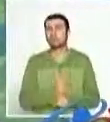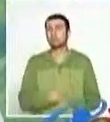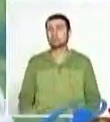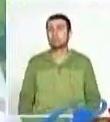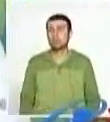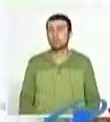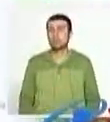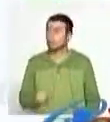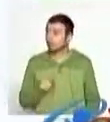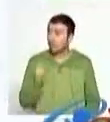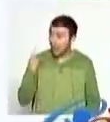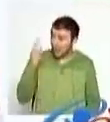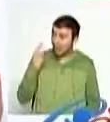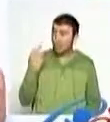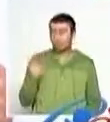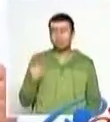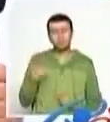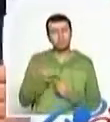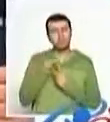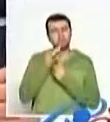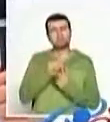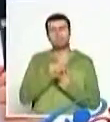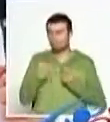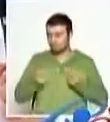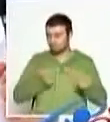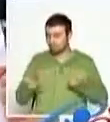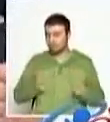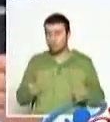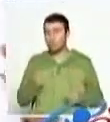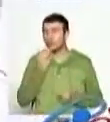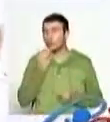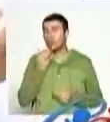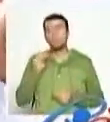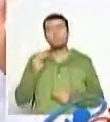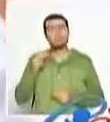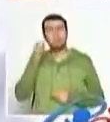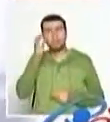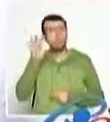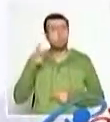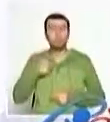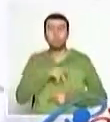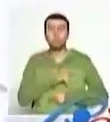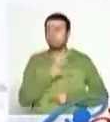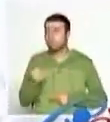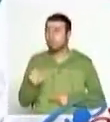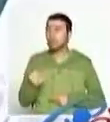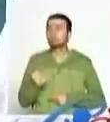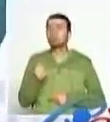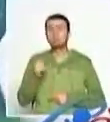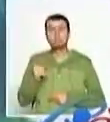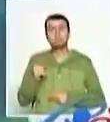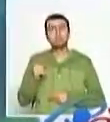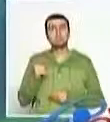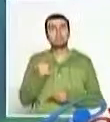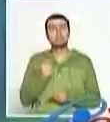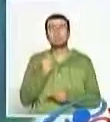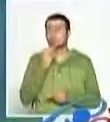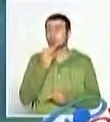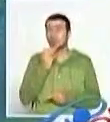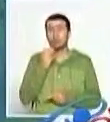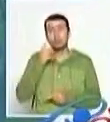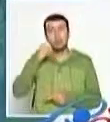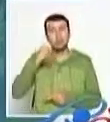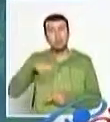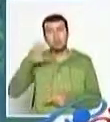concepto de nutrición, porque tal vez nosotros lo estamos llamando dietética racional, porque más que el número